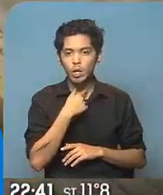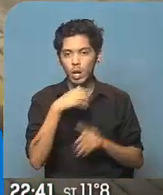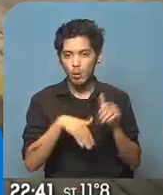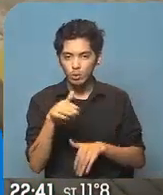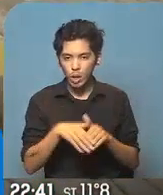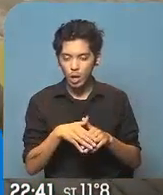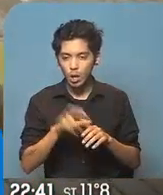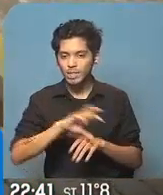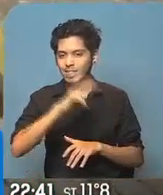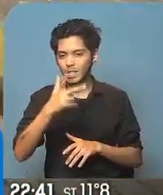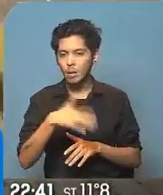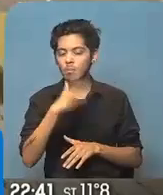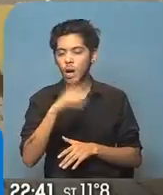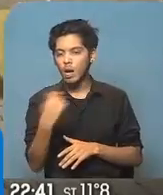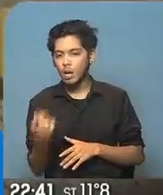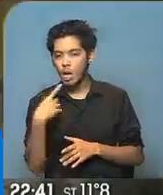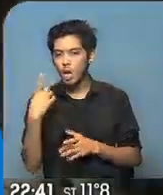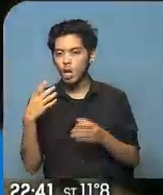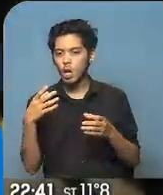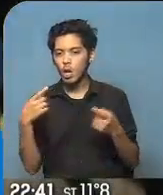sus adversarios.